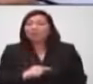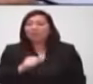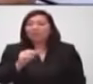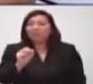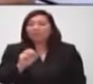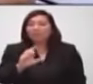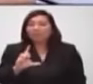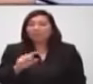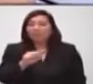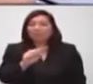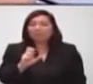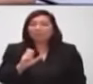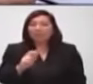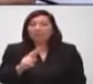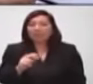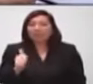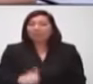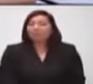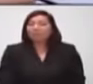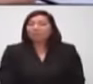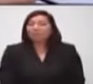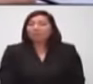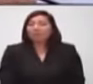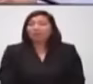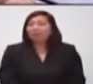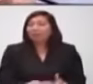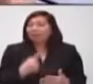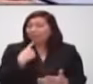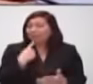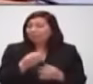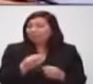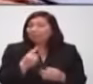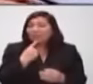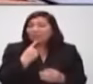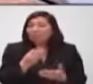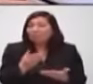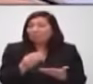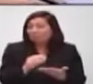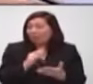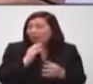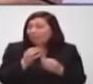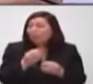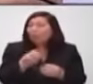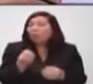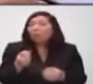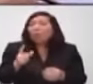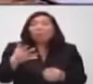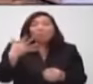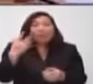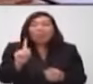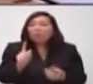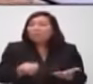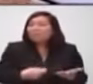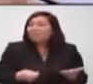Giselle Segarra con Leao Piñeiro, que llega al extremo de manera explícita? Dice en una parte, Lucho me pide que no lo